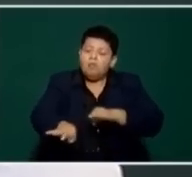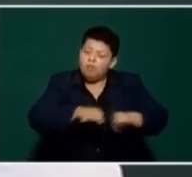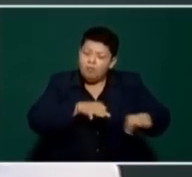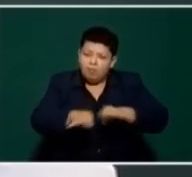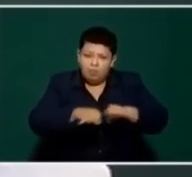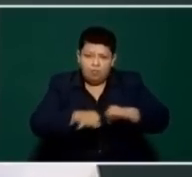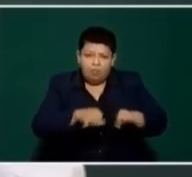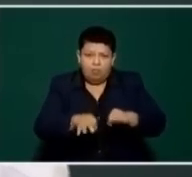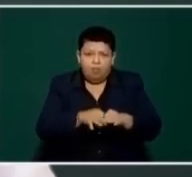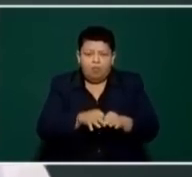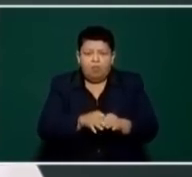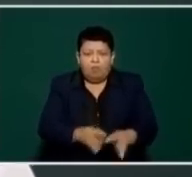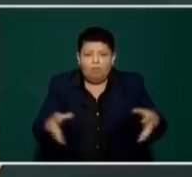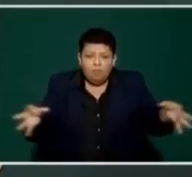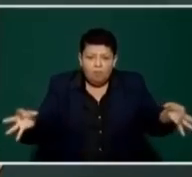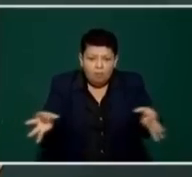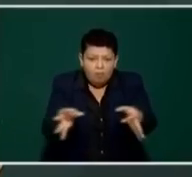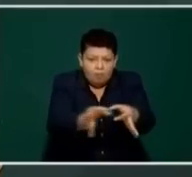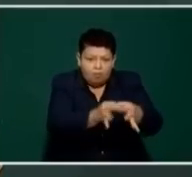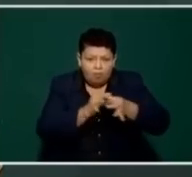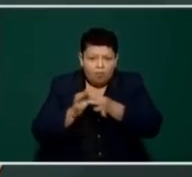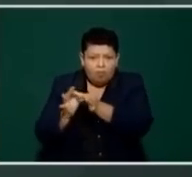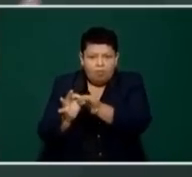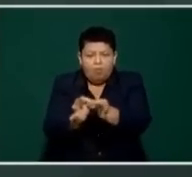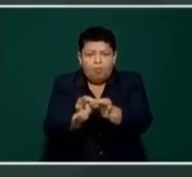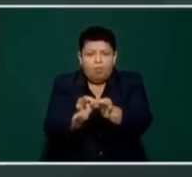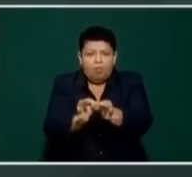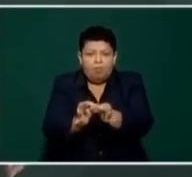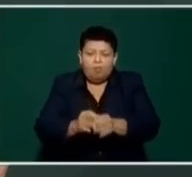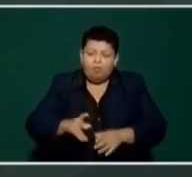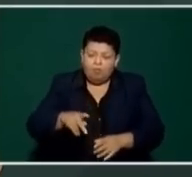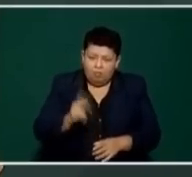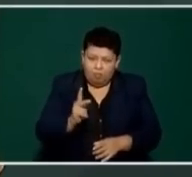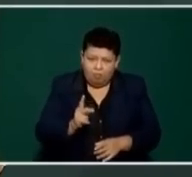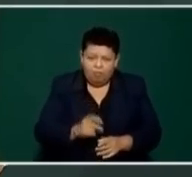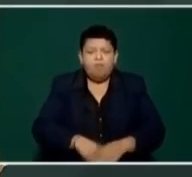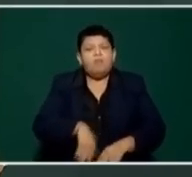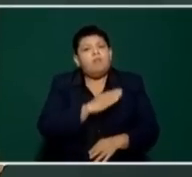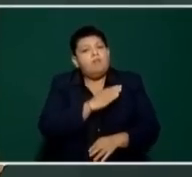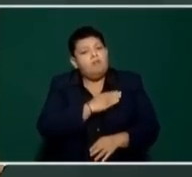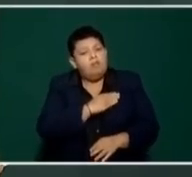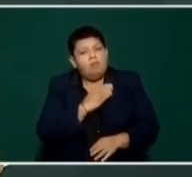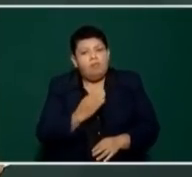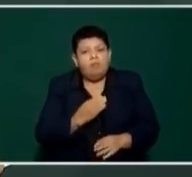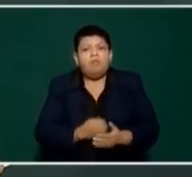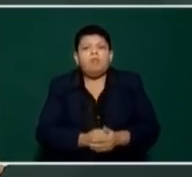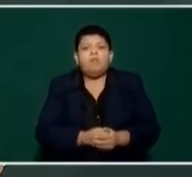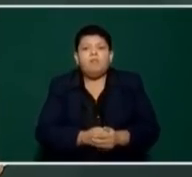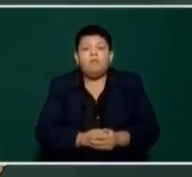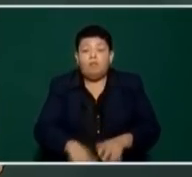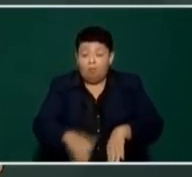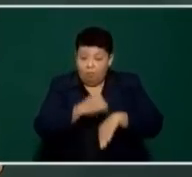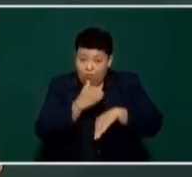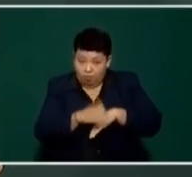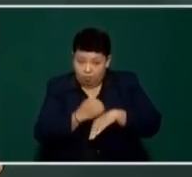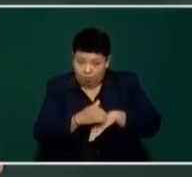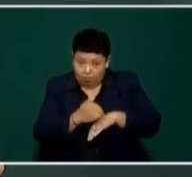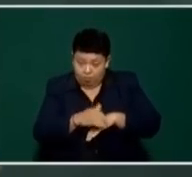de manera coordinada y que afortunadamente empieza a darnos números y